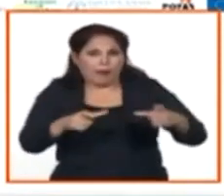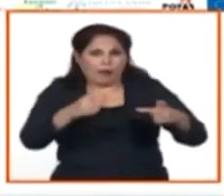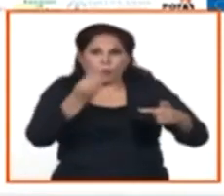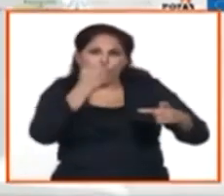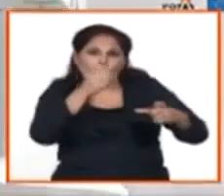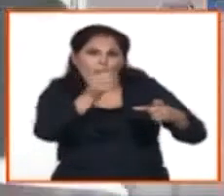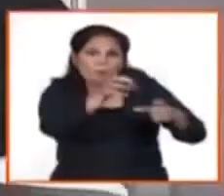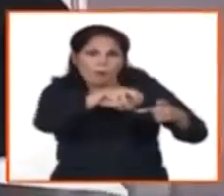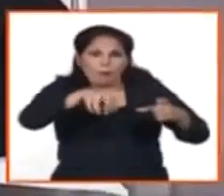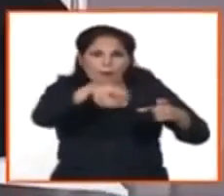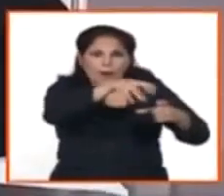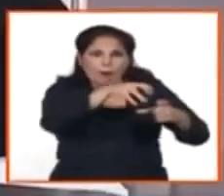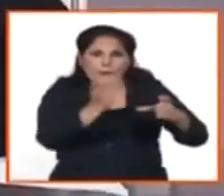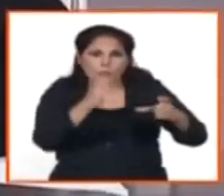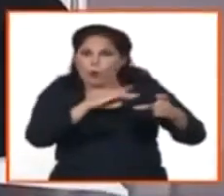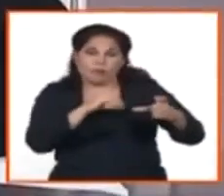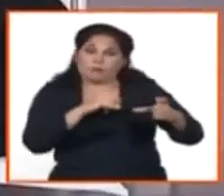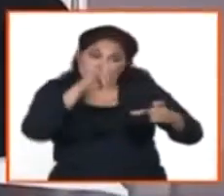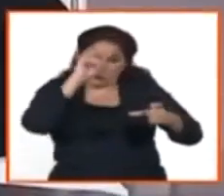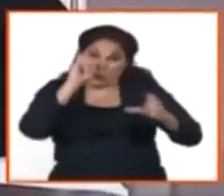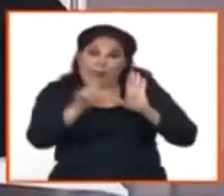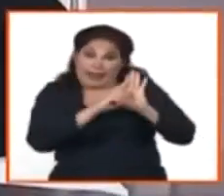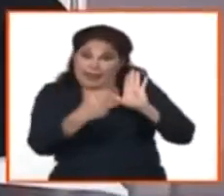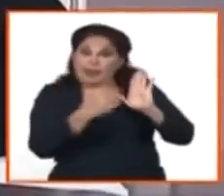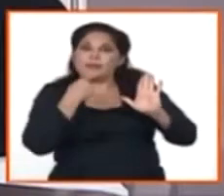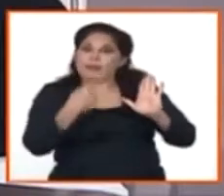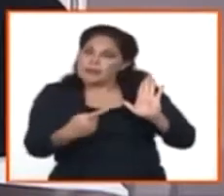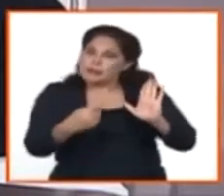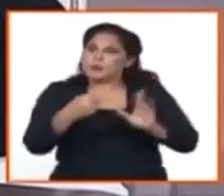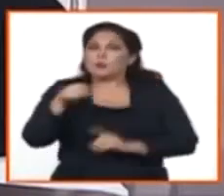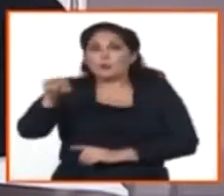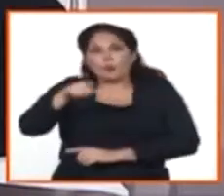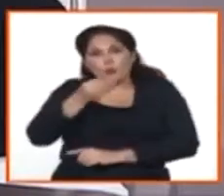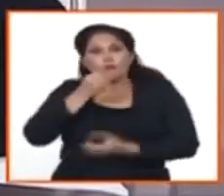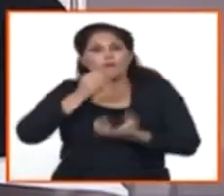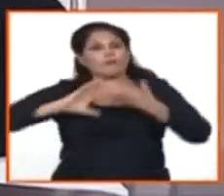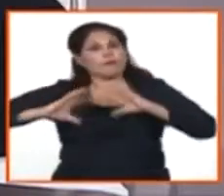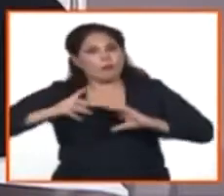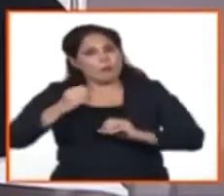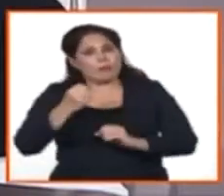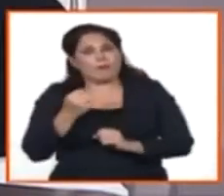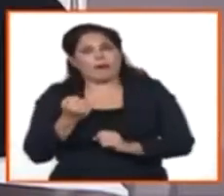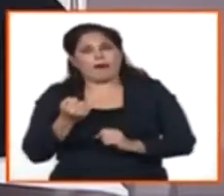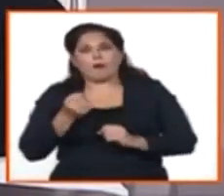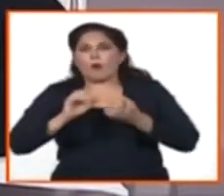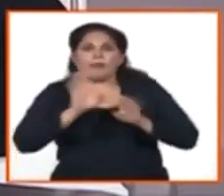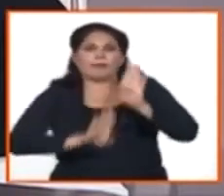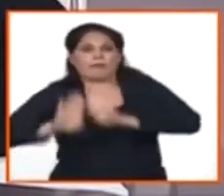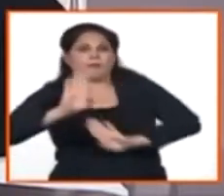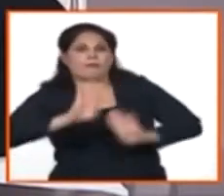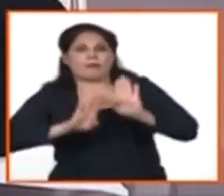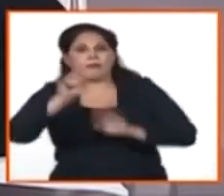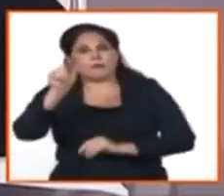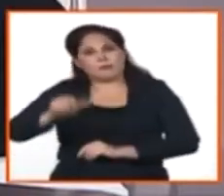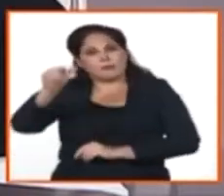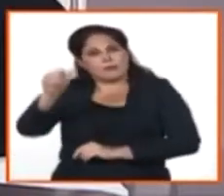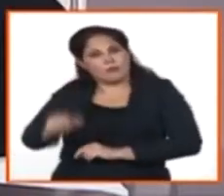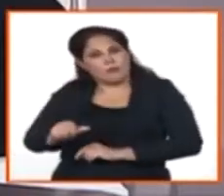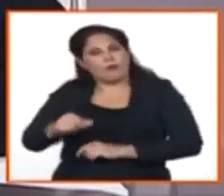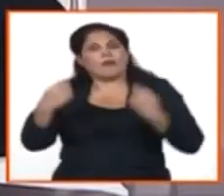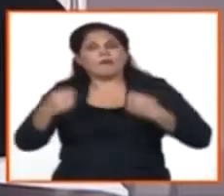Gaceta Oficial de la República, pero sí la ley nos va a dar herramientas, estrategias, medidas que pueden fortalecer estos